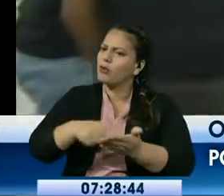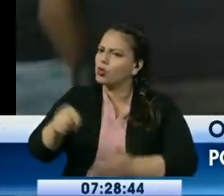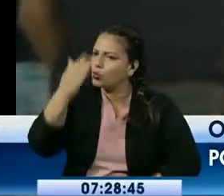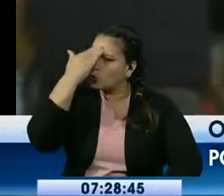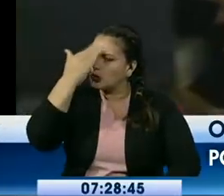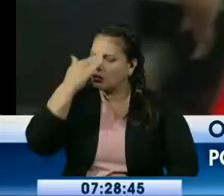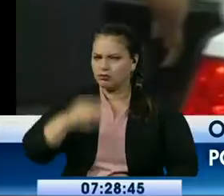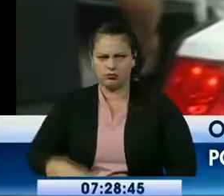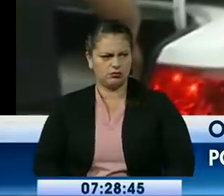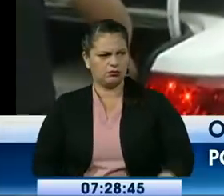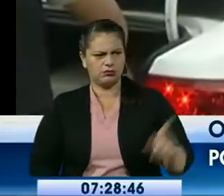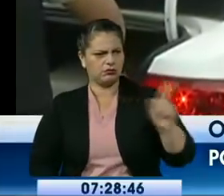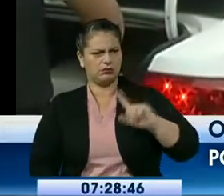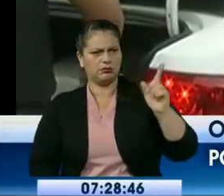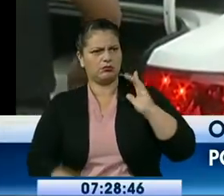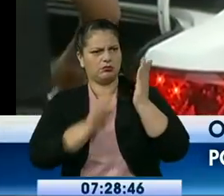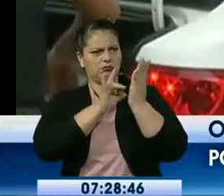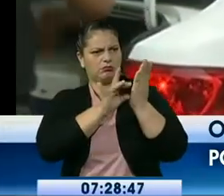ver.